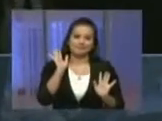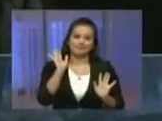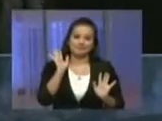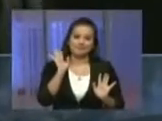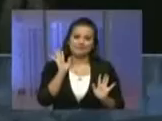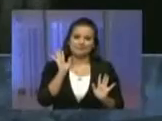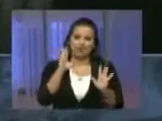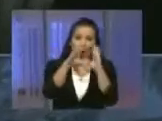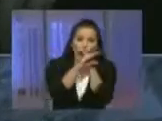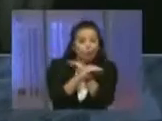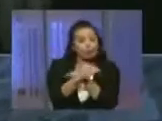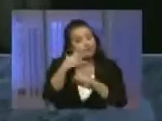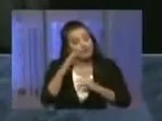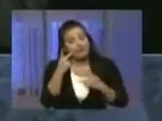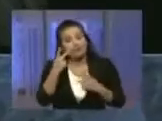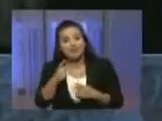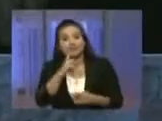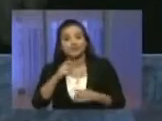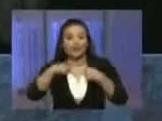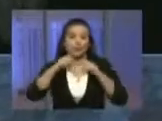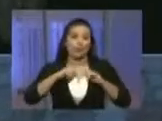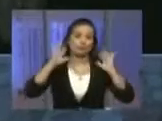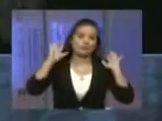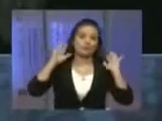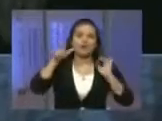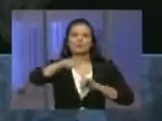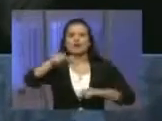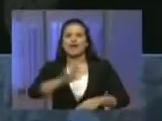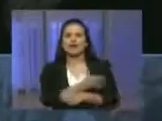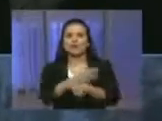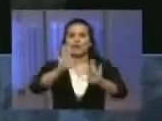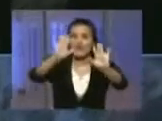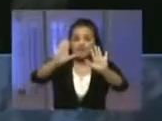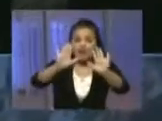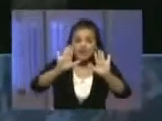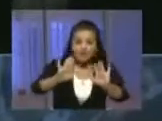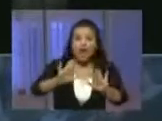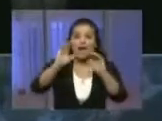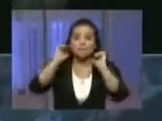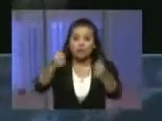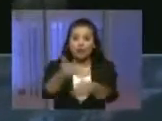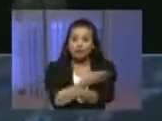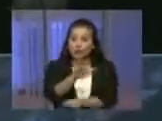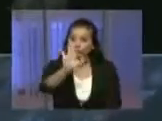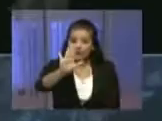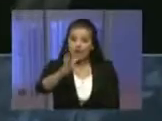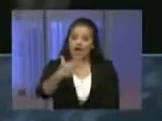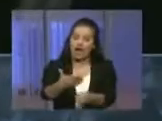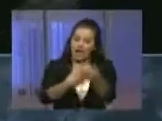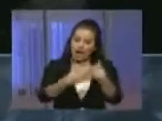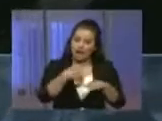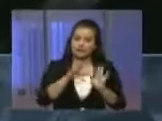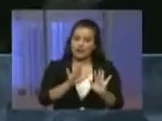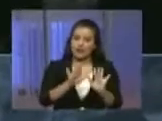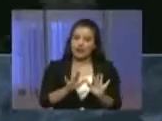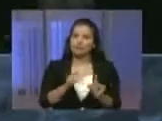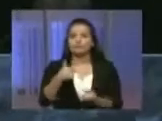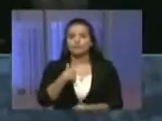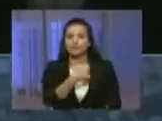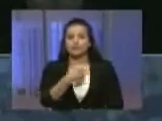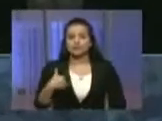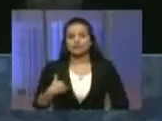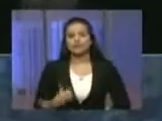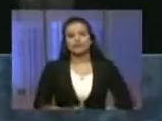tampoco mira ahí andan cantando espérense un momentico están cantando ya pero yo quiero